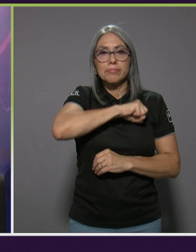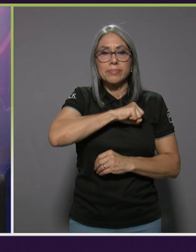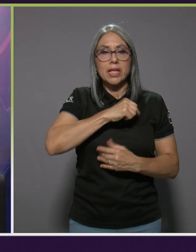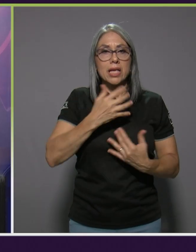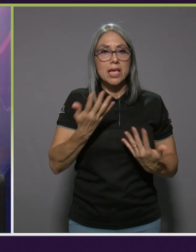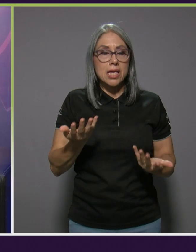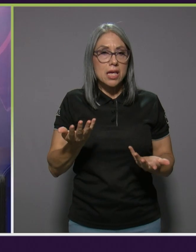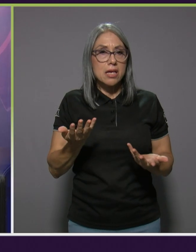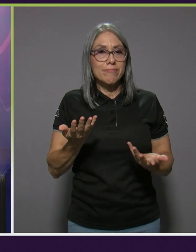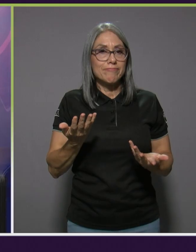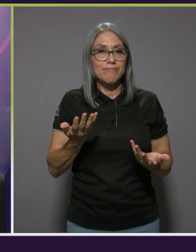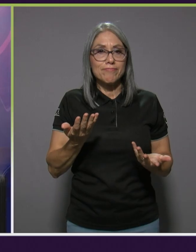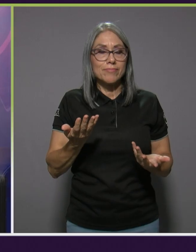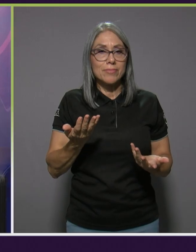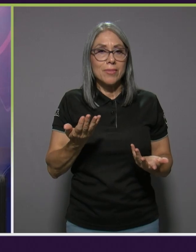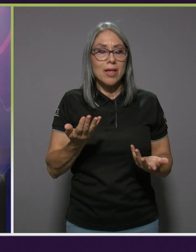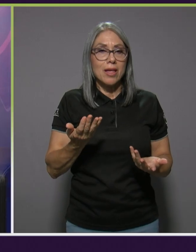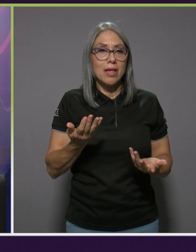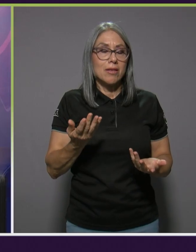no ve